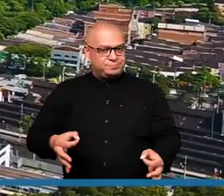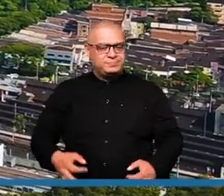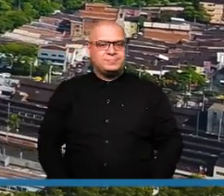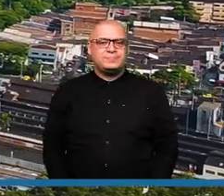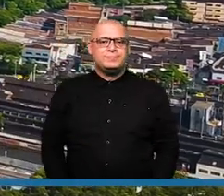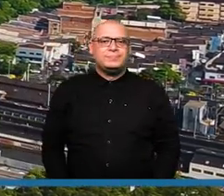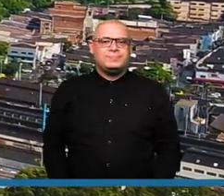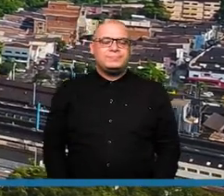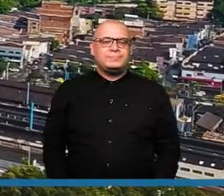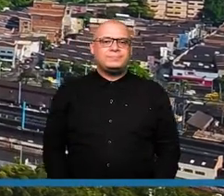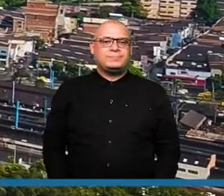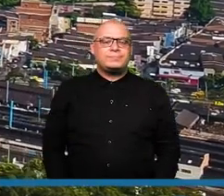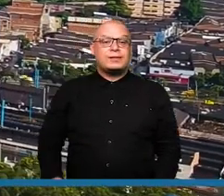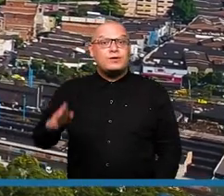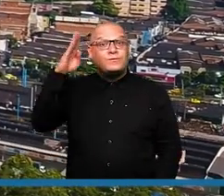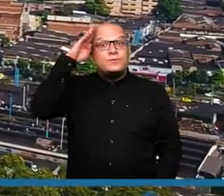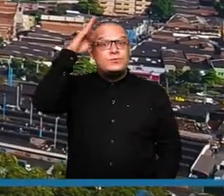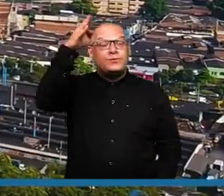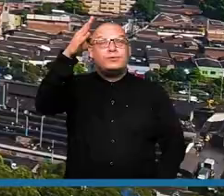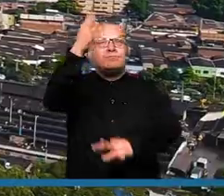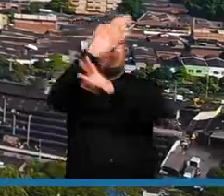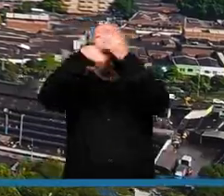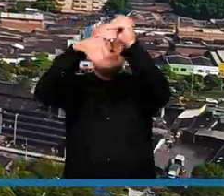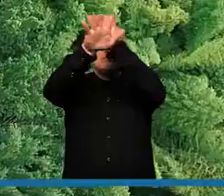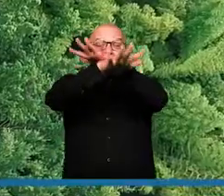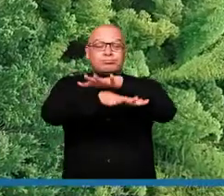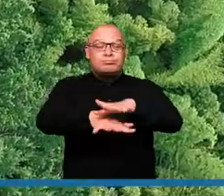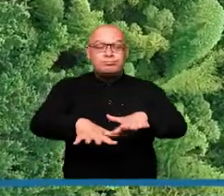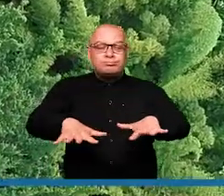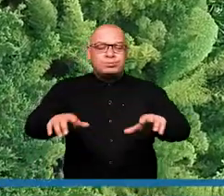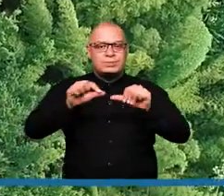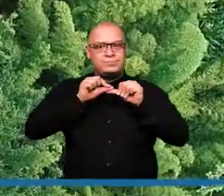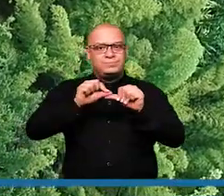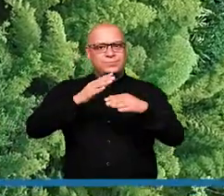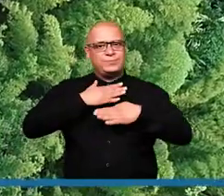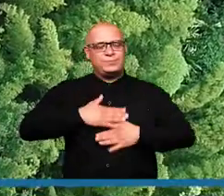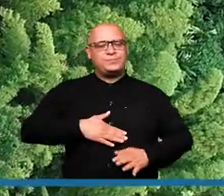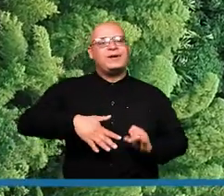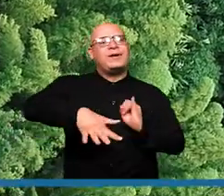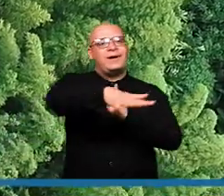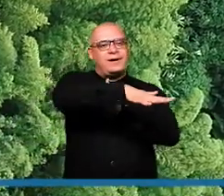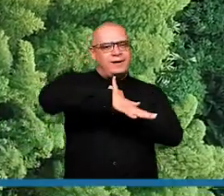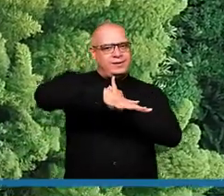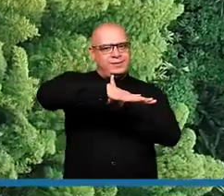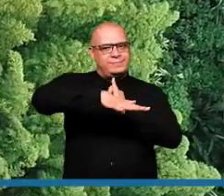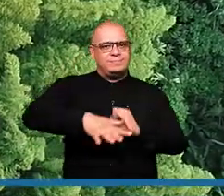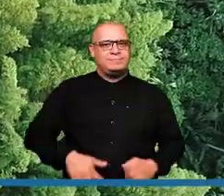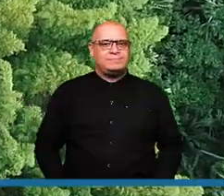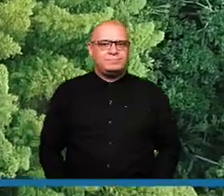Área Metropolitana del Valle de Aburrá. Futuro sostenible.